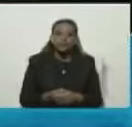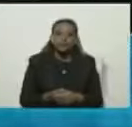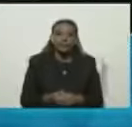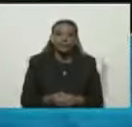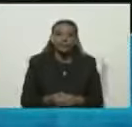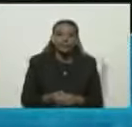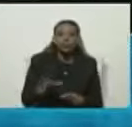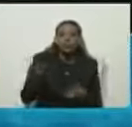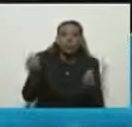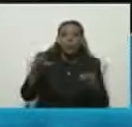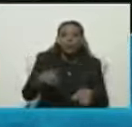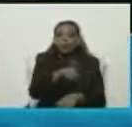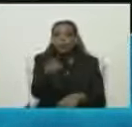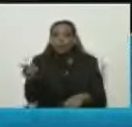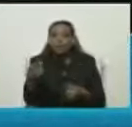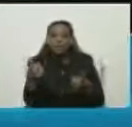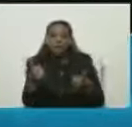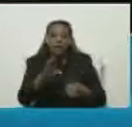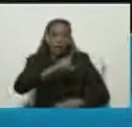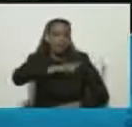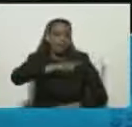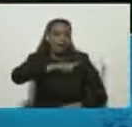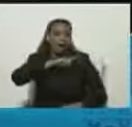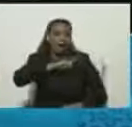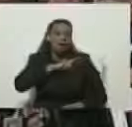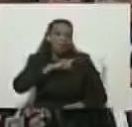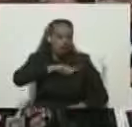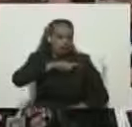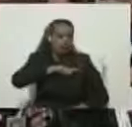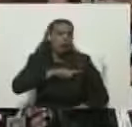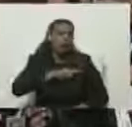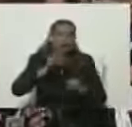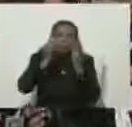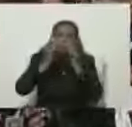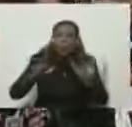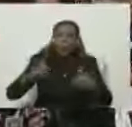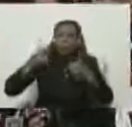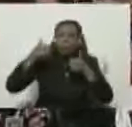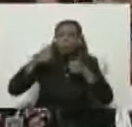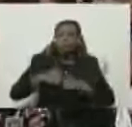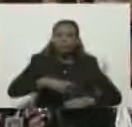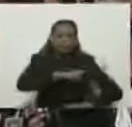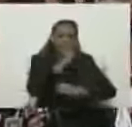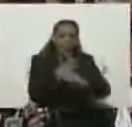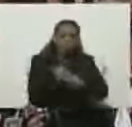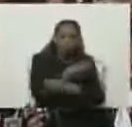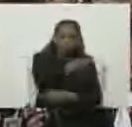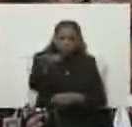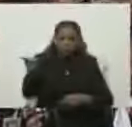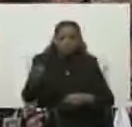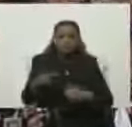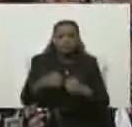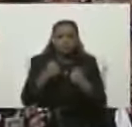¿cómo están ustedes? Camaradas, pa'lante pues, que Dios me los bendiga, con mucha fuerza.